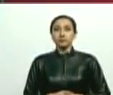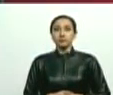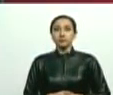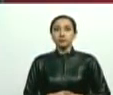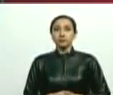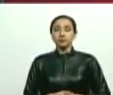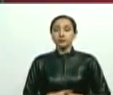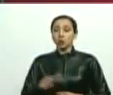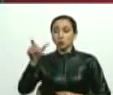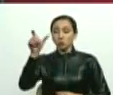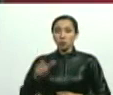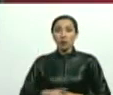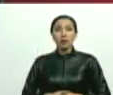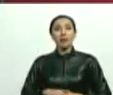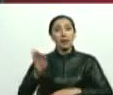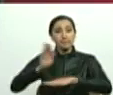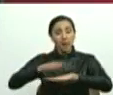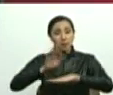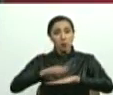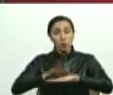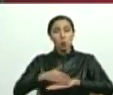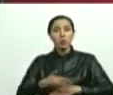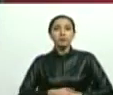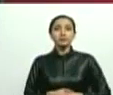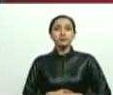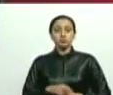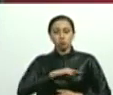alertas que nos dieron